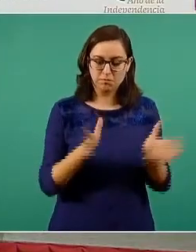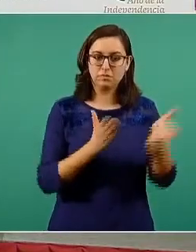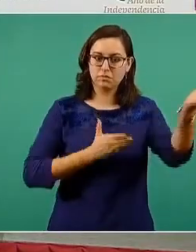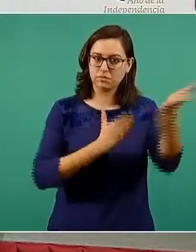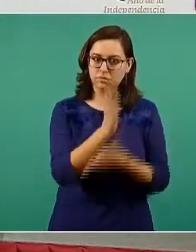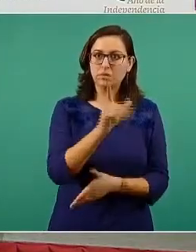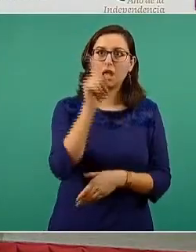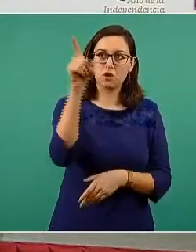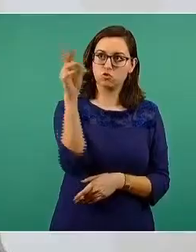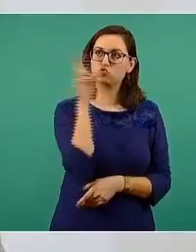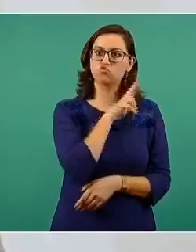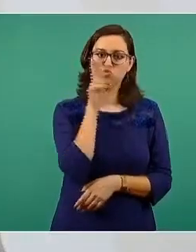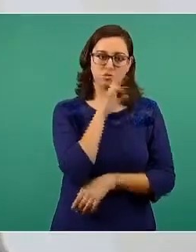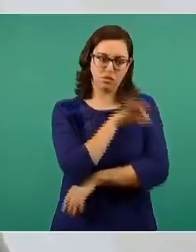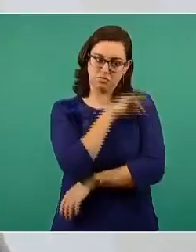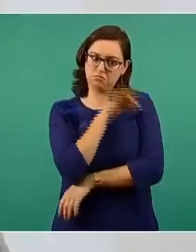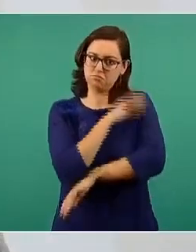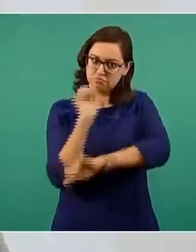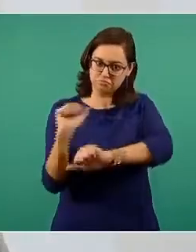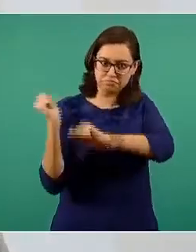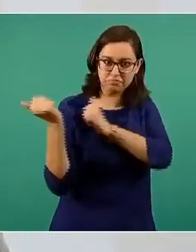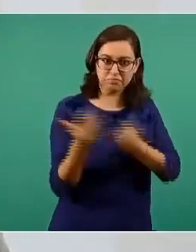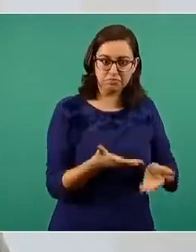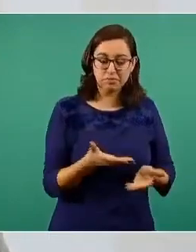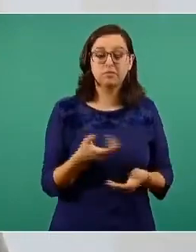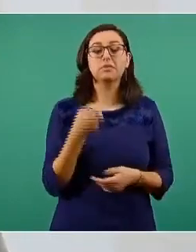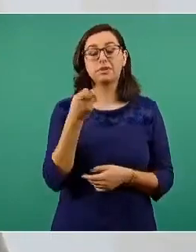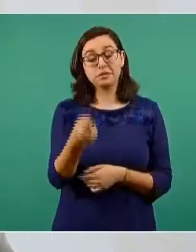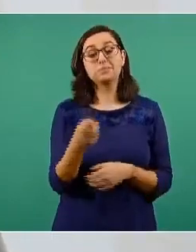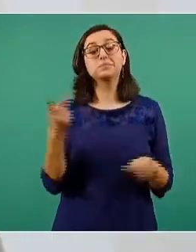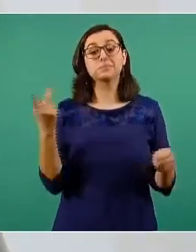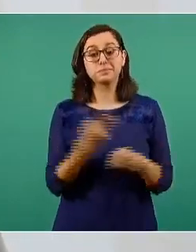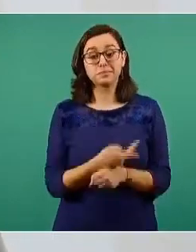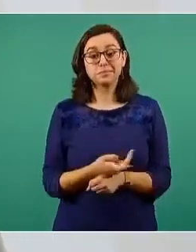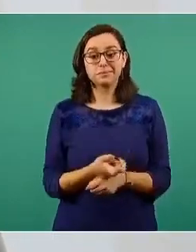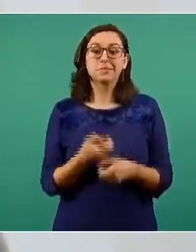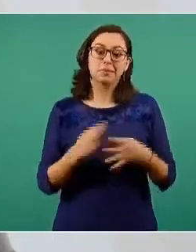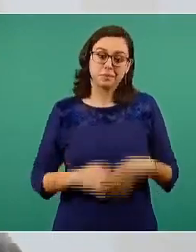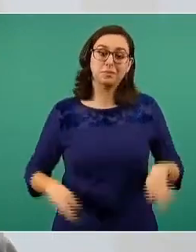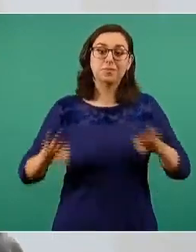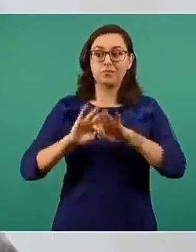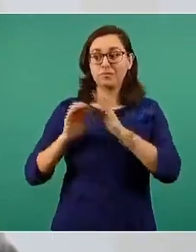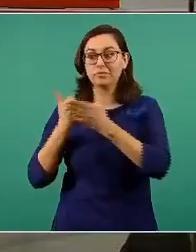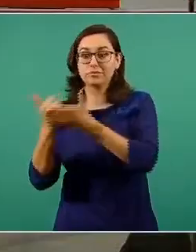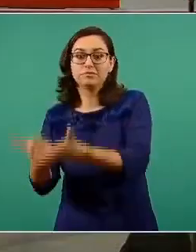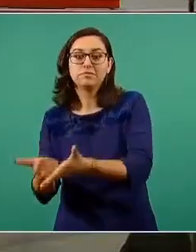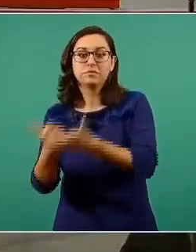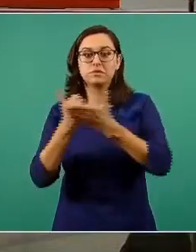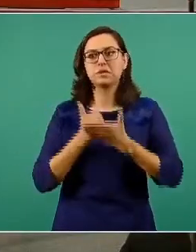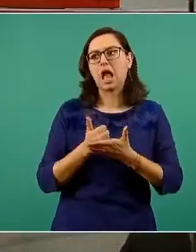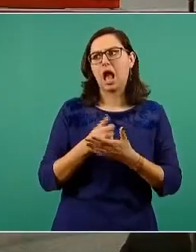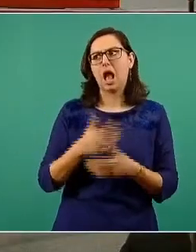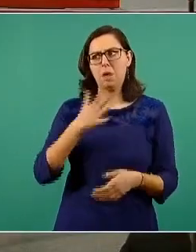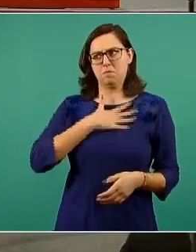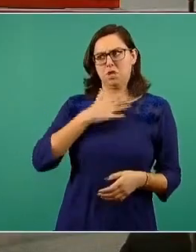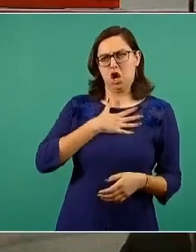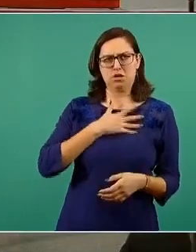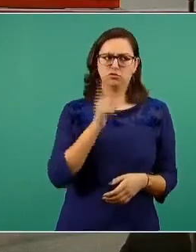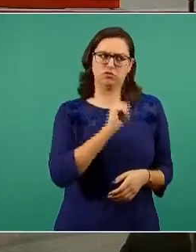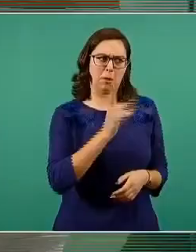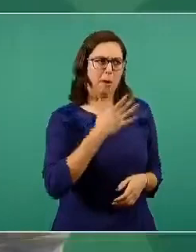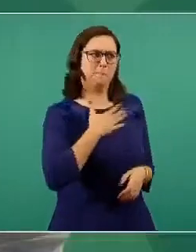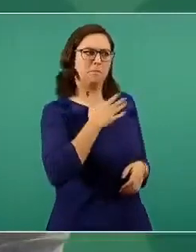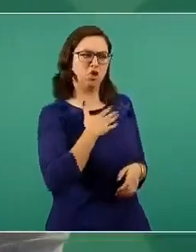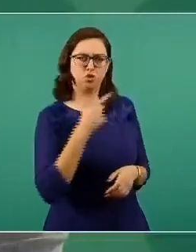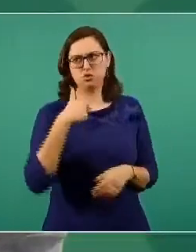vacuna Sputnik V, y así sucedió. Esto que decía Hugo de colaborar y de no especular con quién tiene la posibilidad